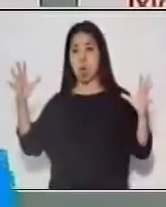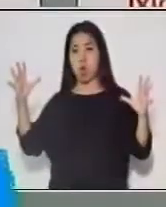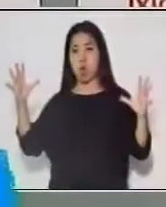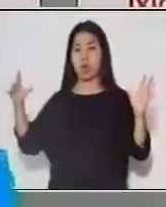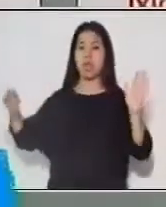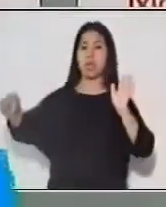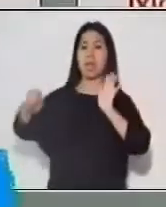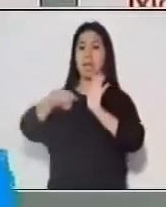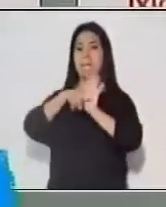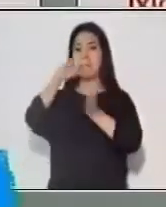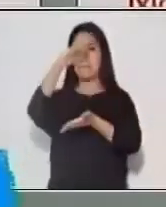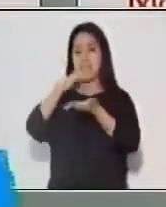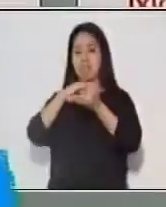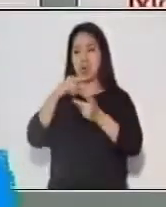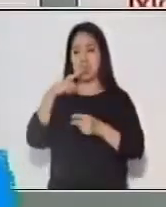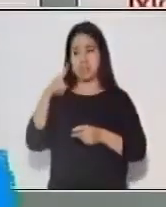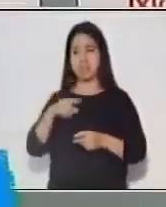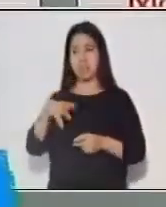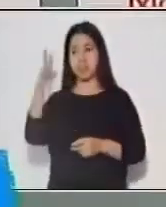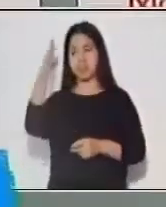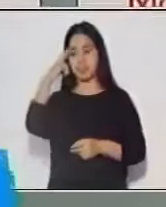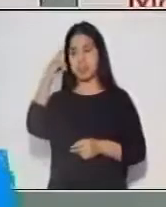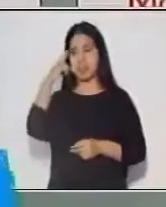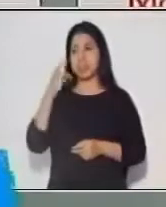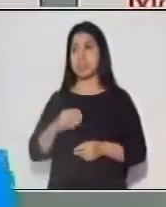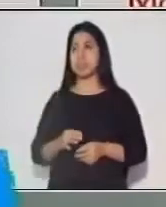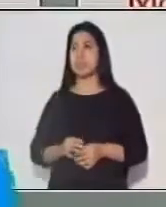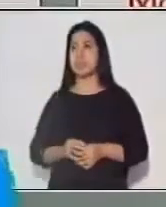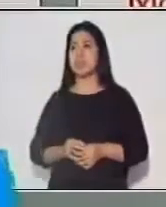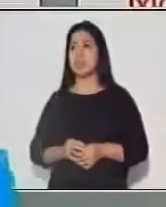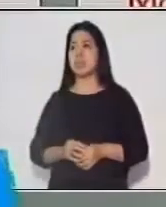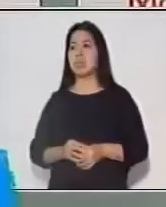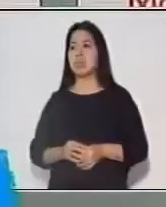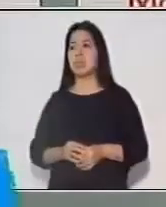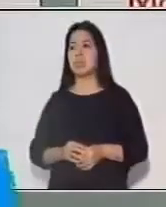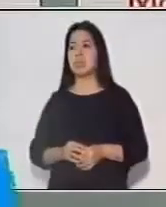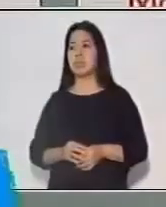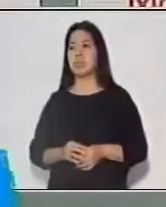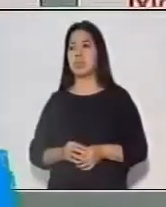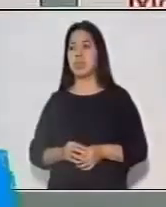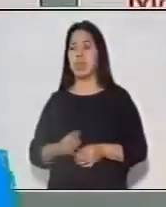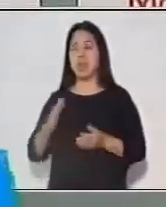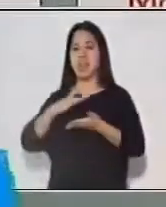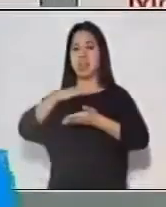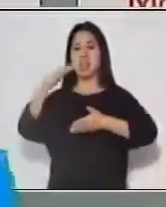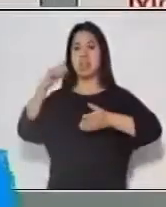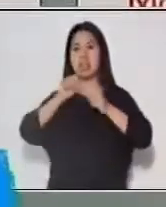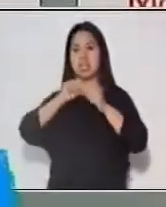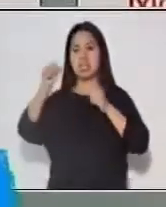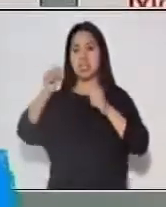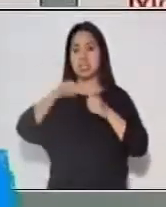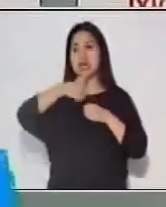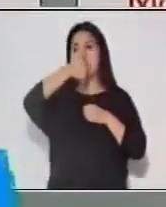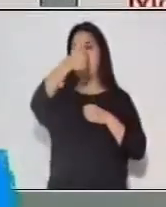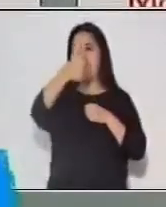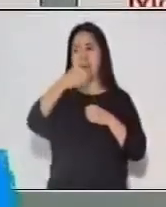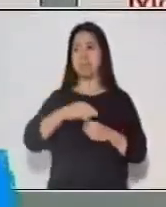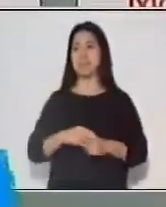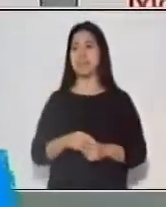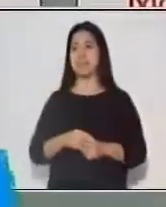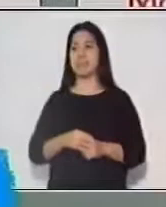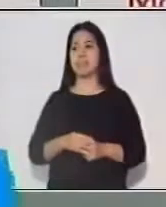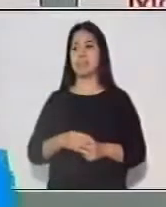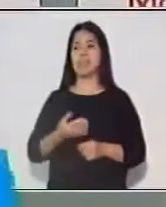menor. Recordemos, a esta distancia le llamamos A esta distancia le